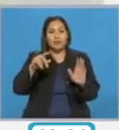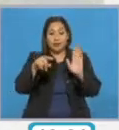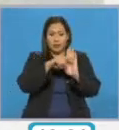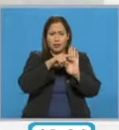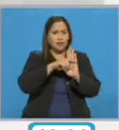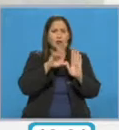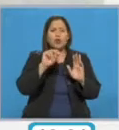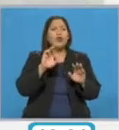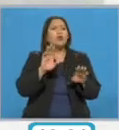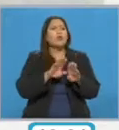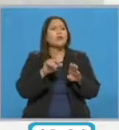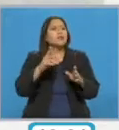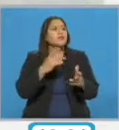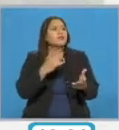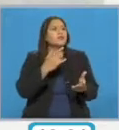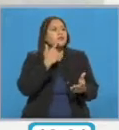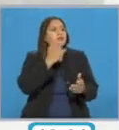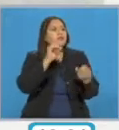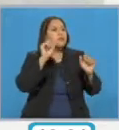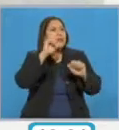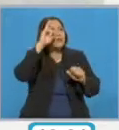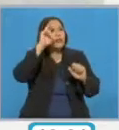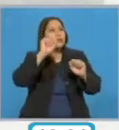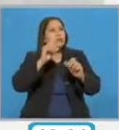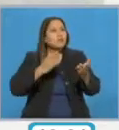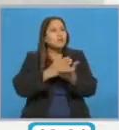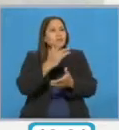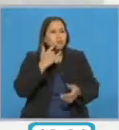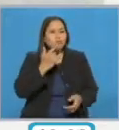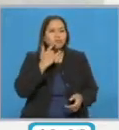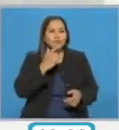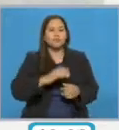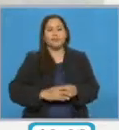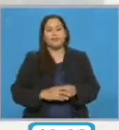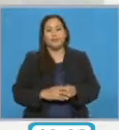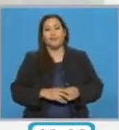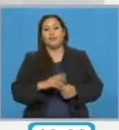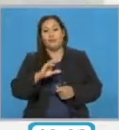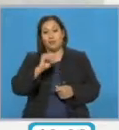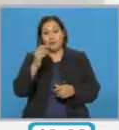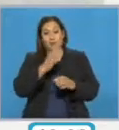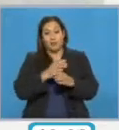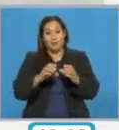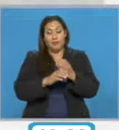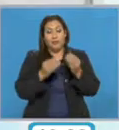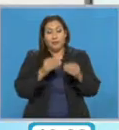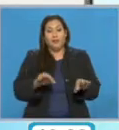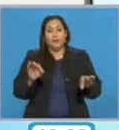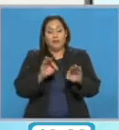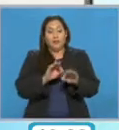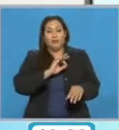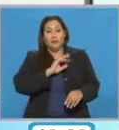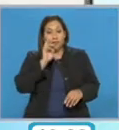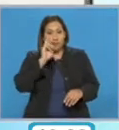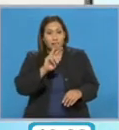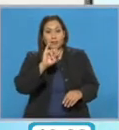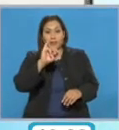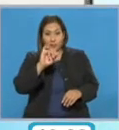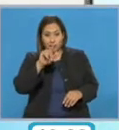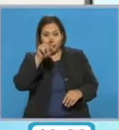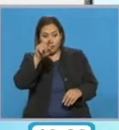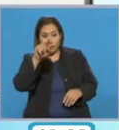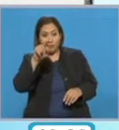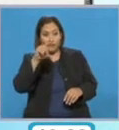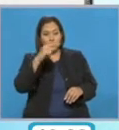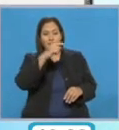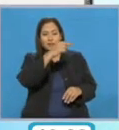negativo, ¿no? Sino les gusta luchar por lo que creen. La otra parte importante que nosotros podemos ver en esto es que si nosotros hacemos una